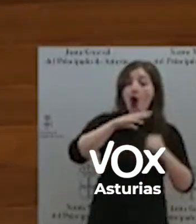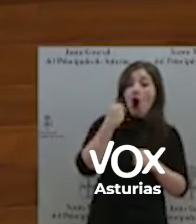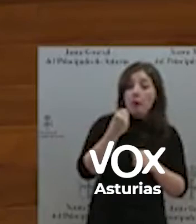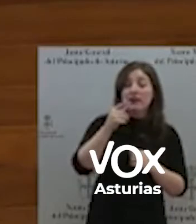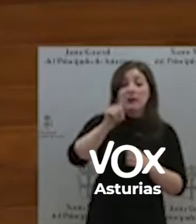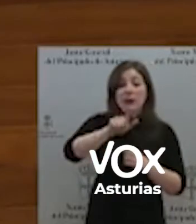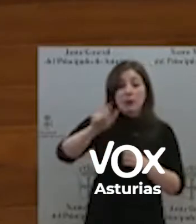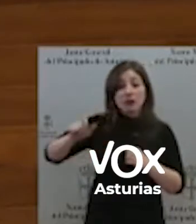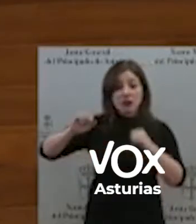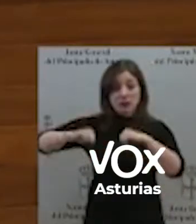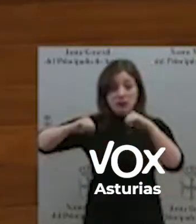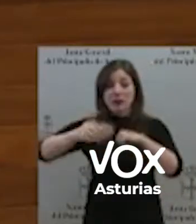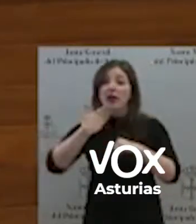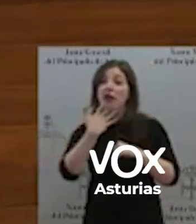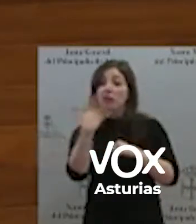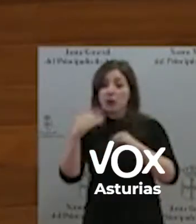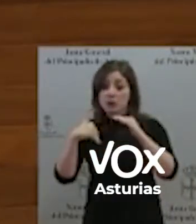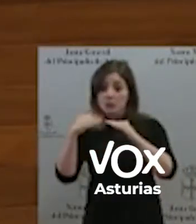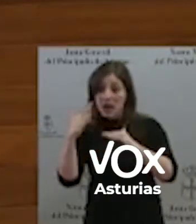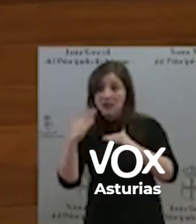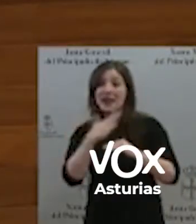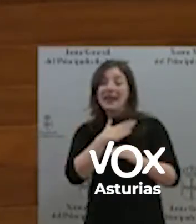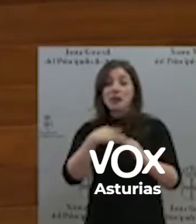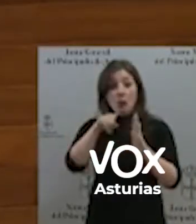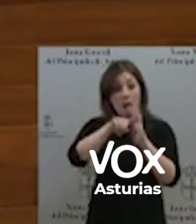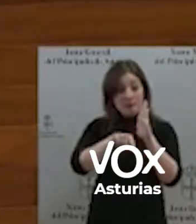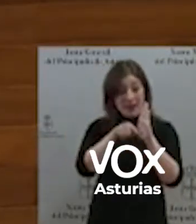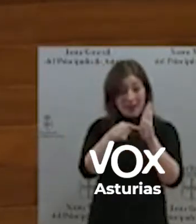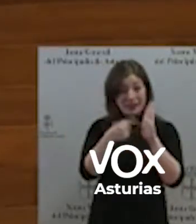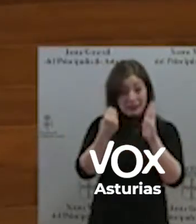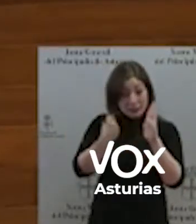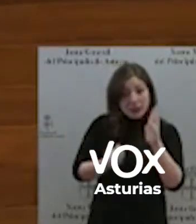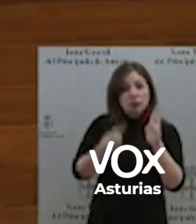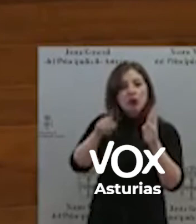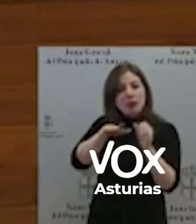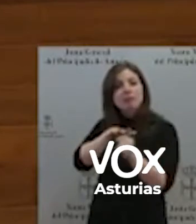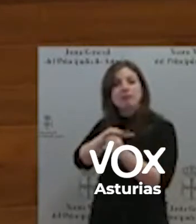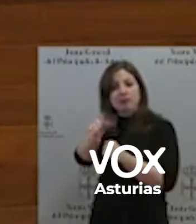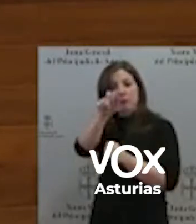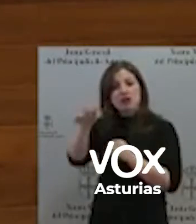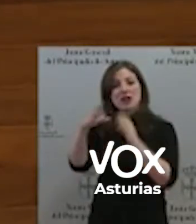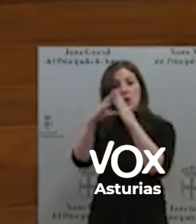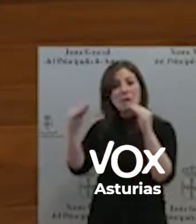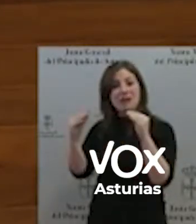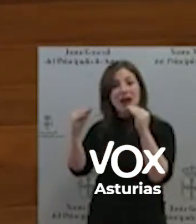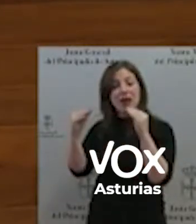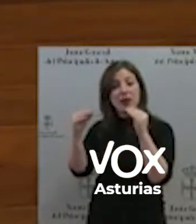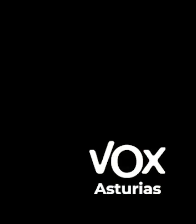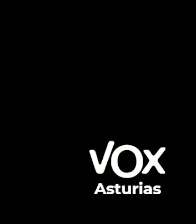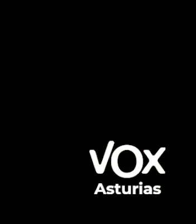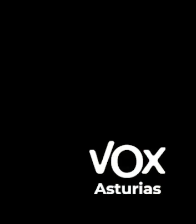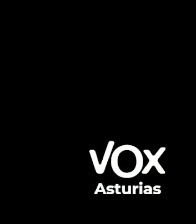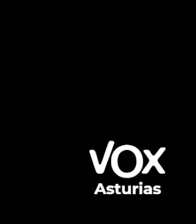de medidas a los jóvenes universitarios recién titulados. Así darían solución a una gran parte del problema del desempleo